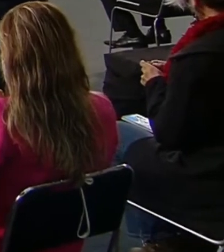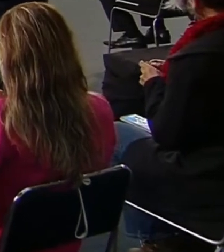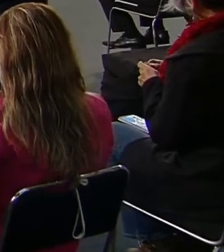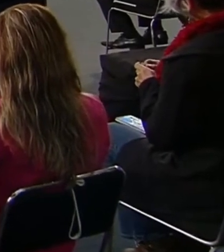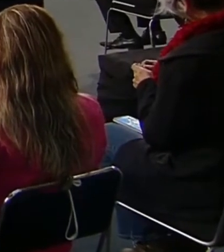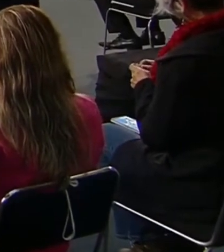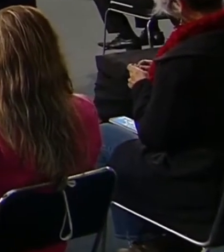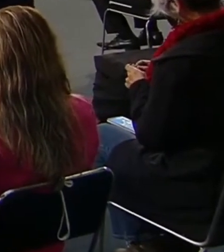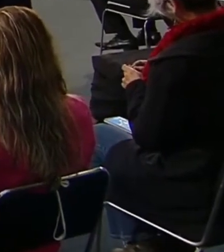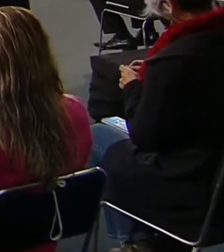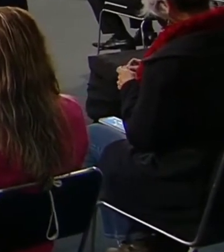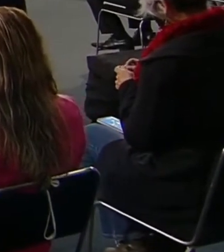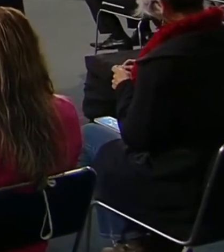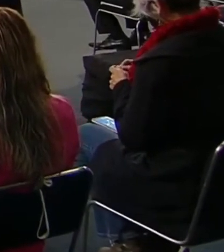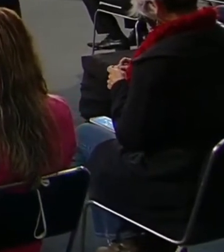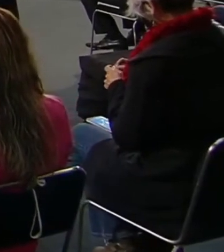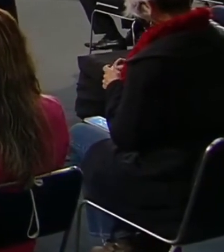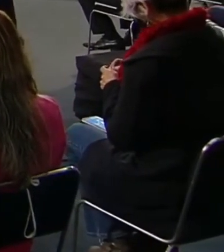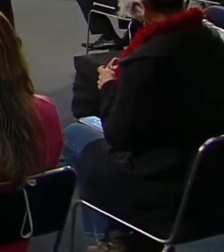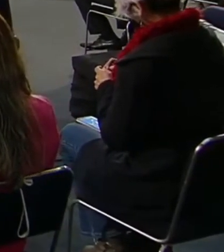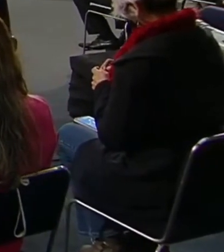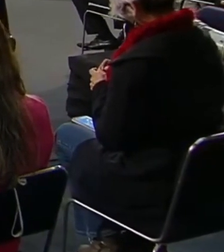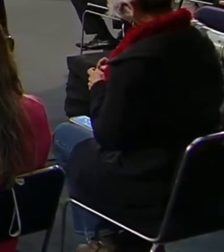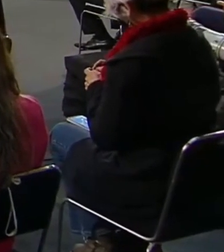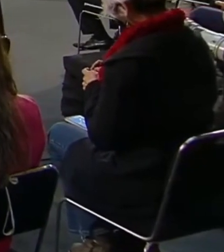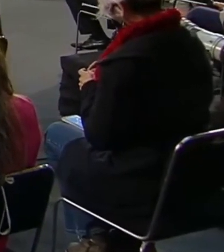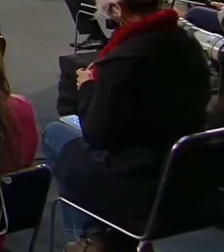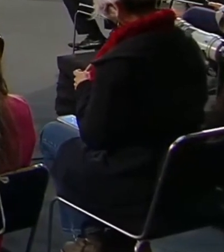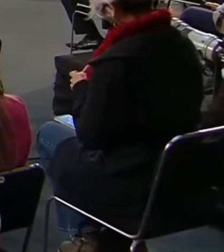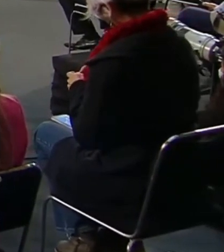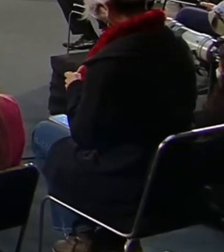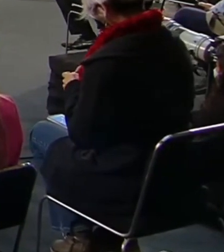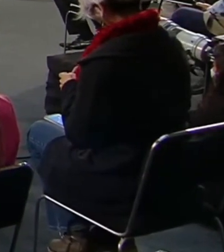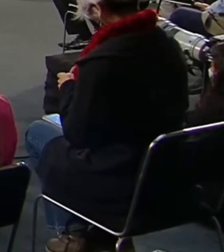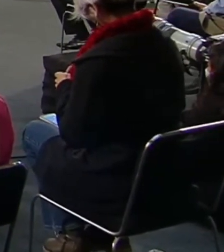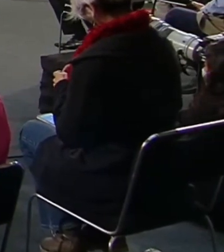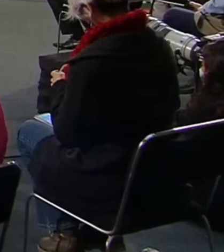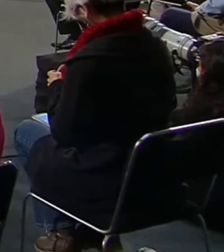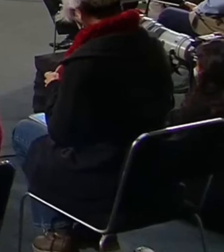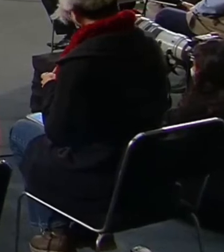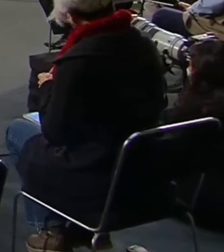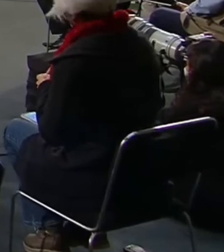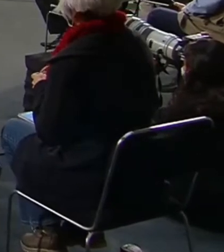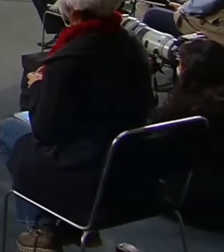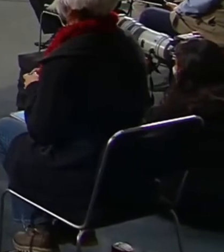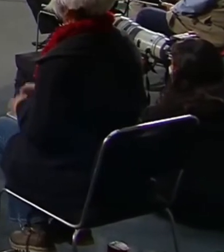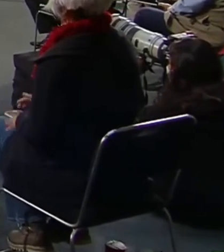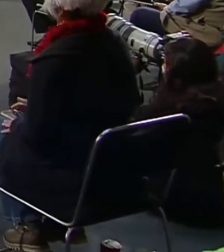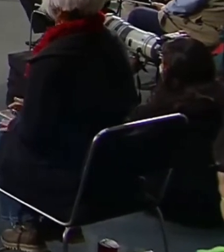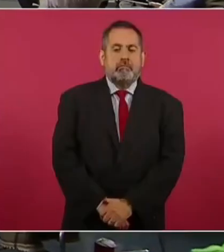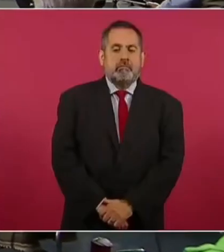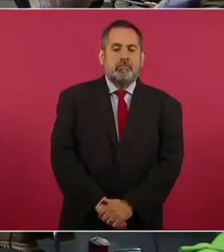justamente. La de ayer. ¿Hay otra nueva? No, esa es la reciente, la que ustedes... Esa es la que leí. Esa. Sí,